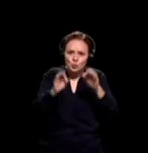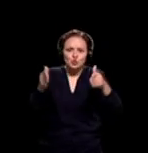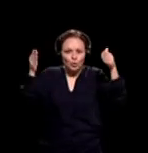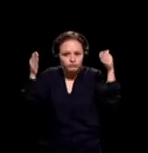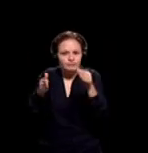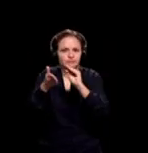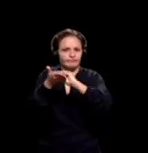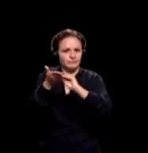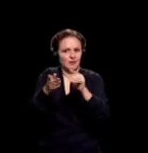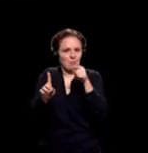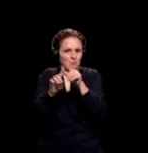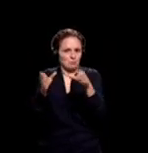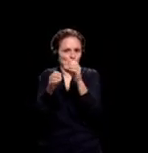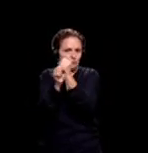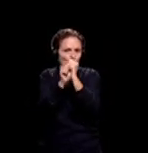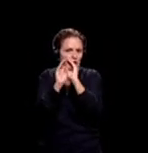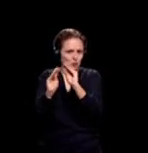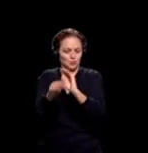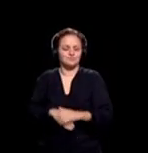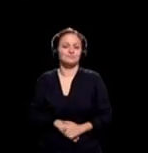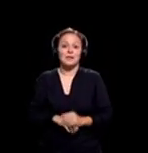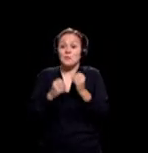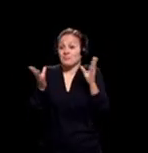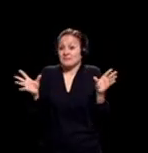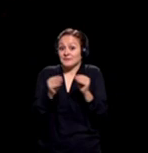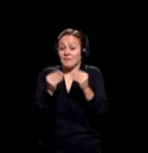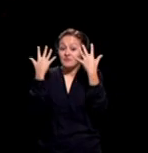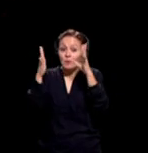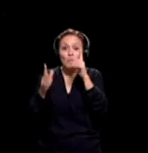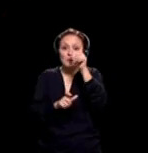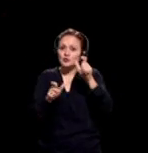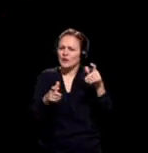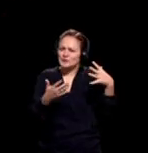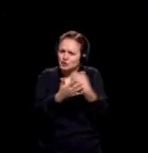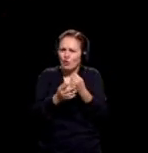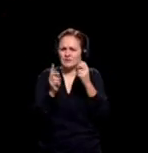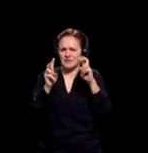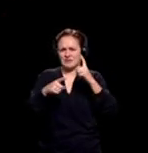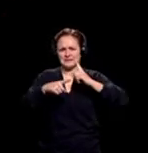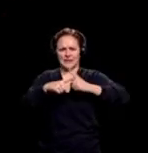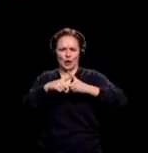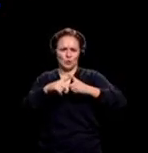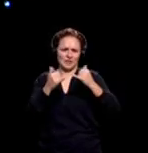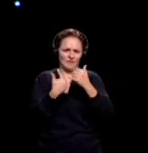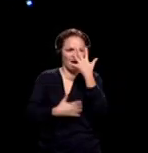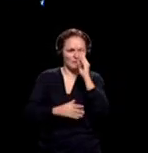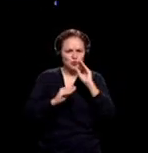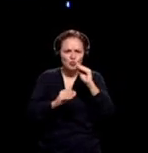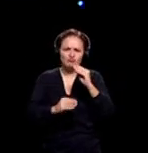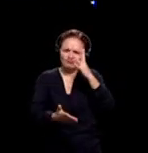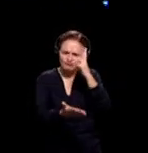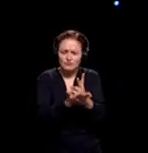Esto promete. Esto promete. Por la atención, por la calidad de sus voces, sinceramente. Y